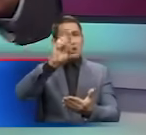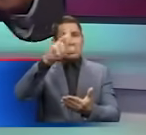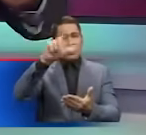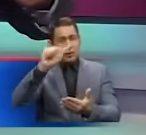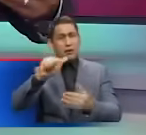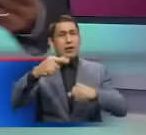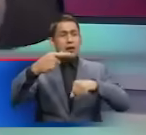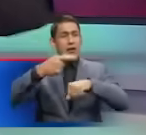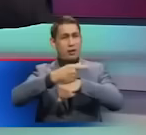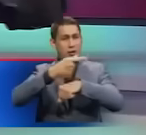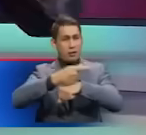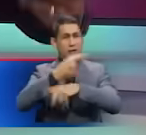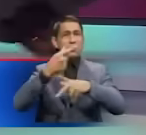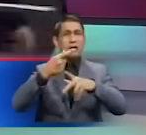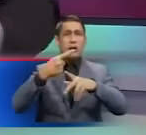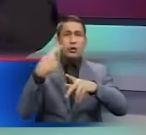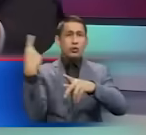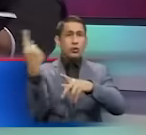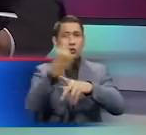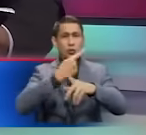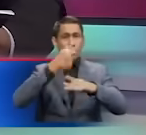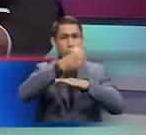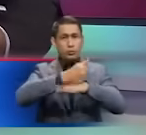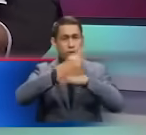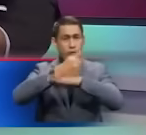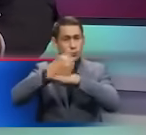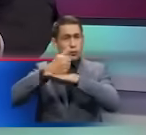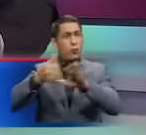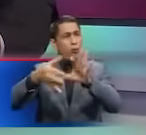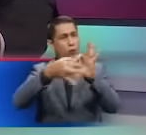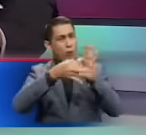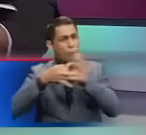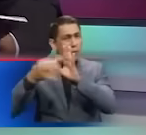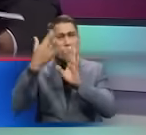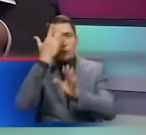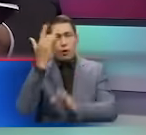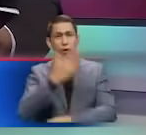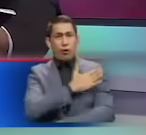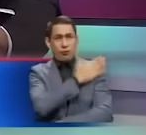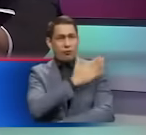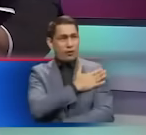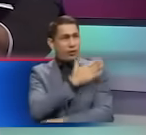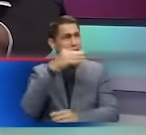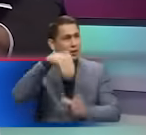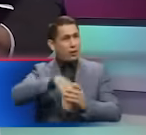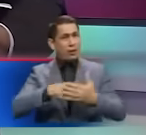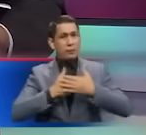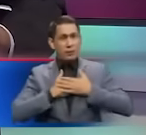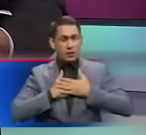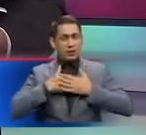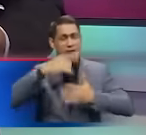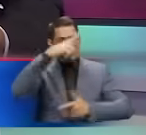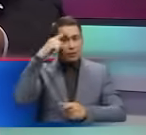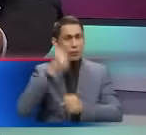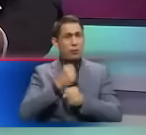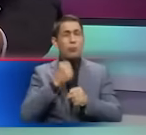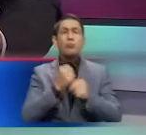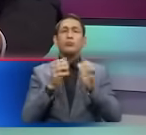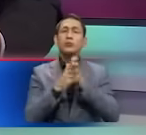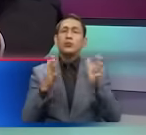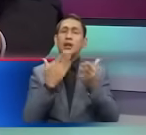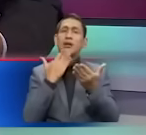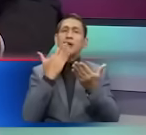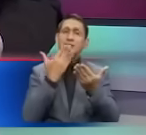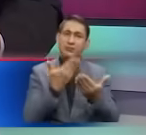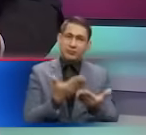TC, a todos los chicos, a los productores, a todos por confiar en mi trabajo. Realmente muchísimas gracias por abrirme la